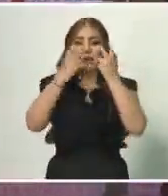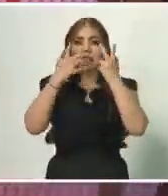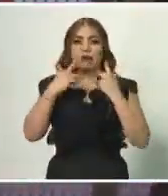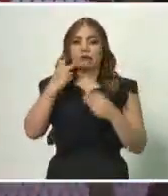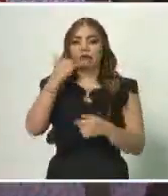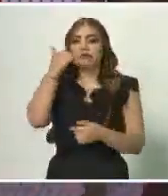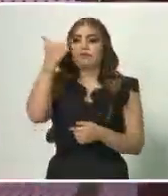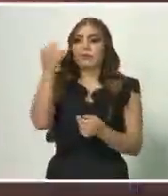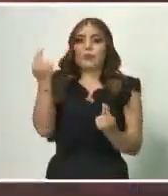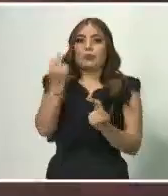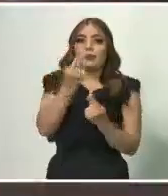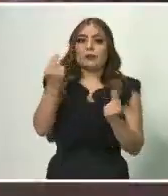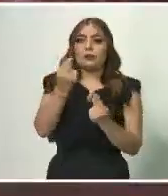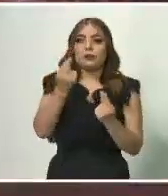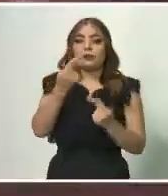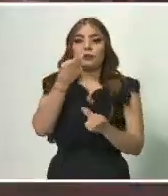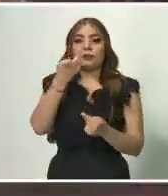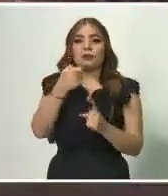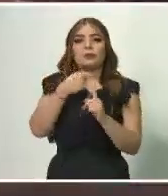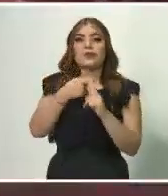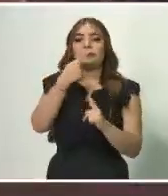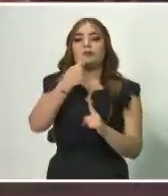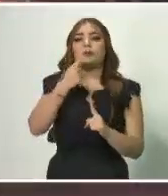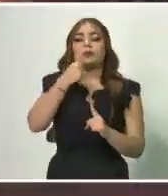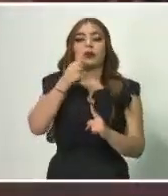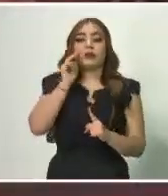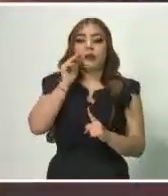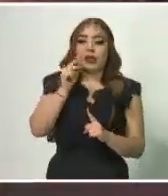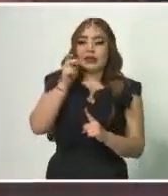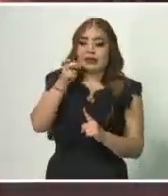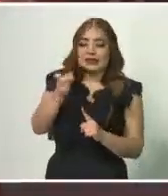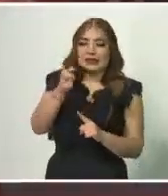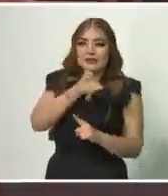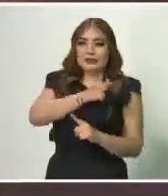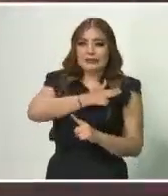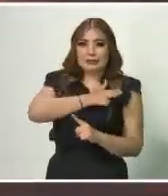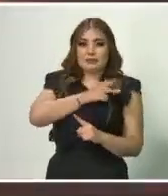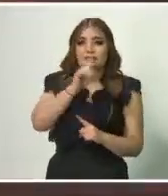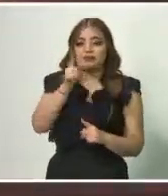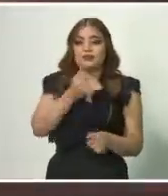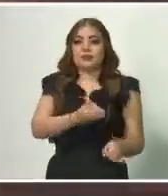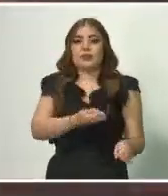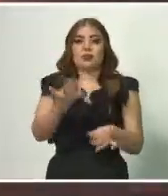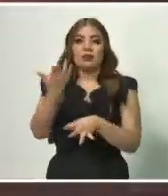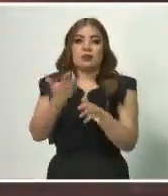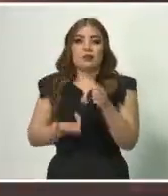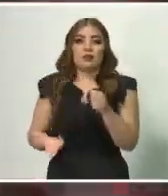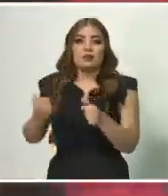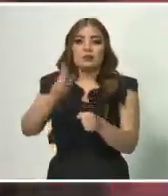de emergencia. Paramédicos, al ver la severidad de las lesiones, lo trasladaron a un hospital,